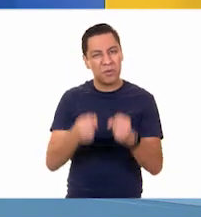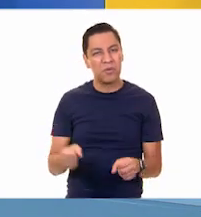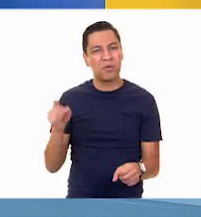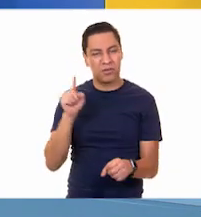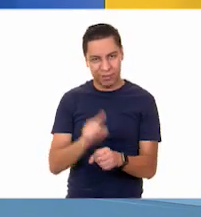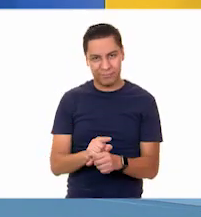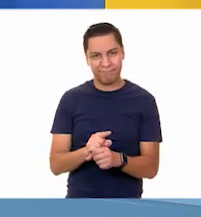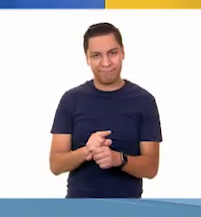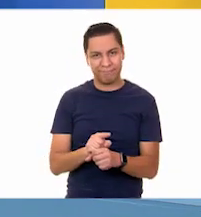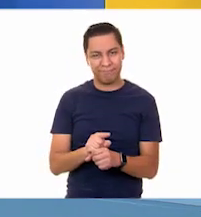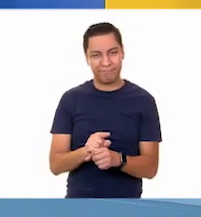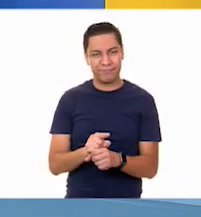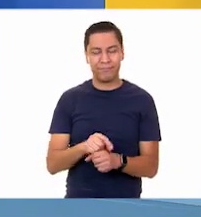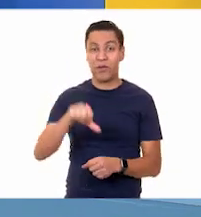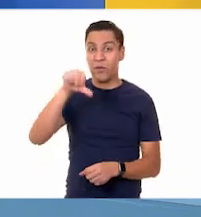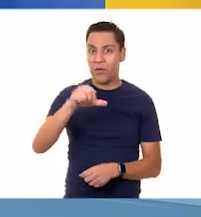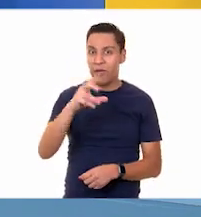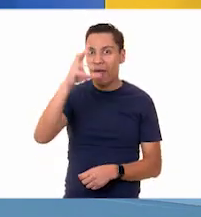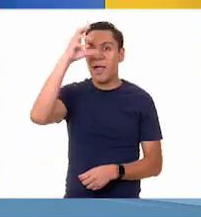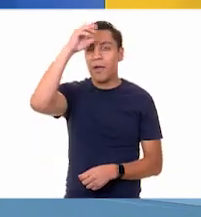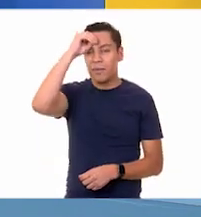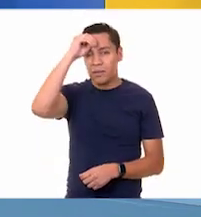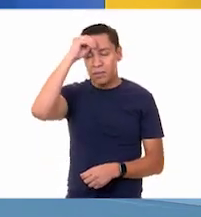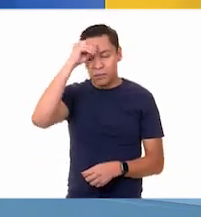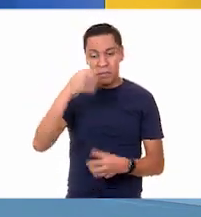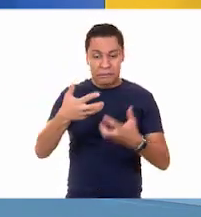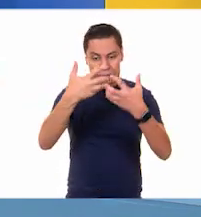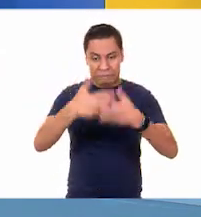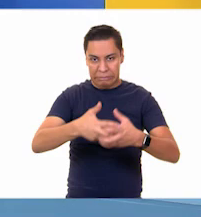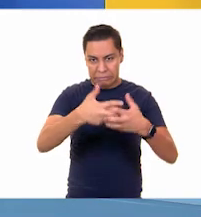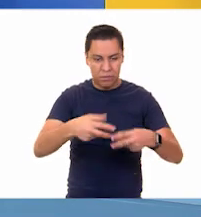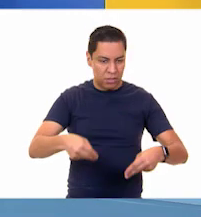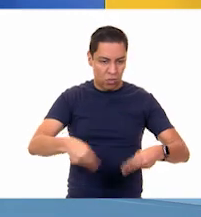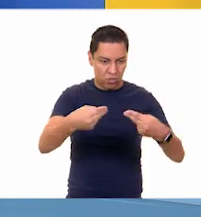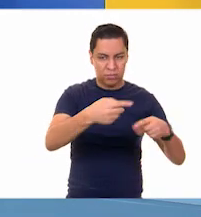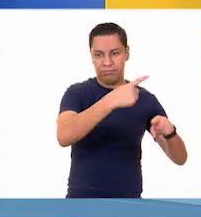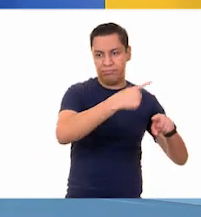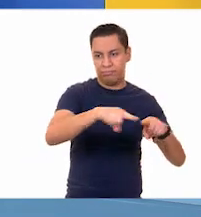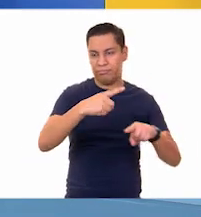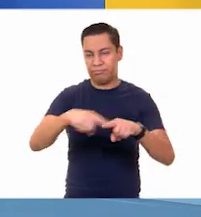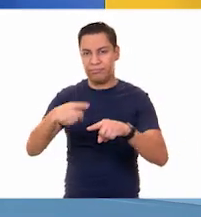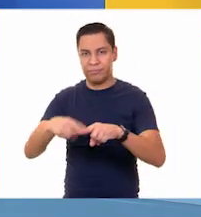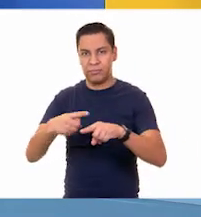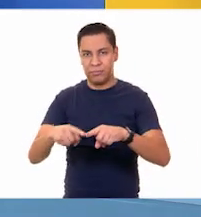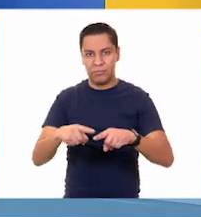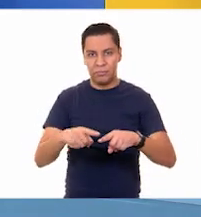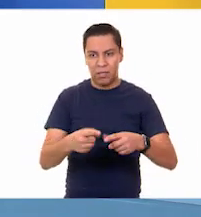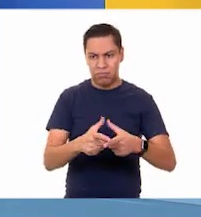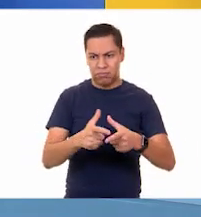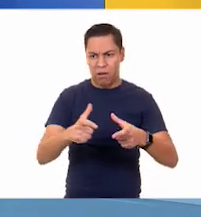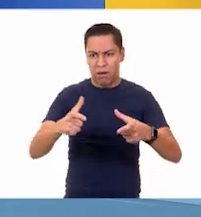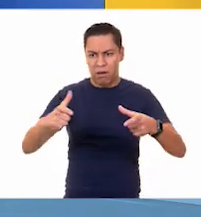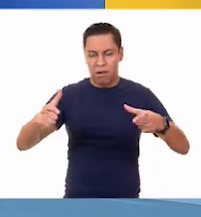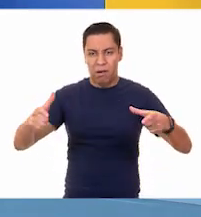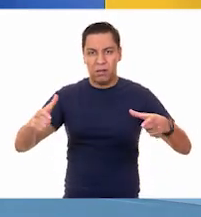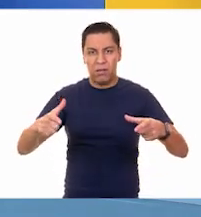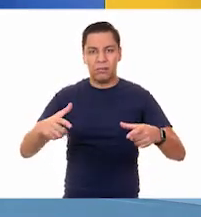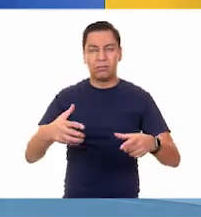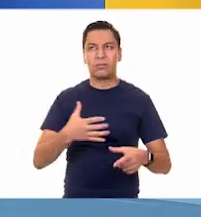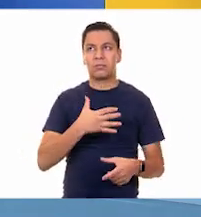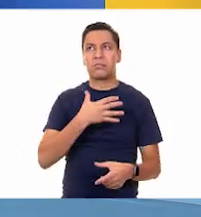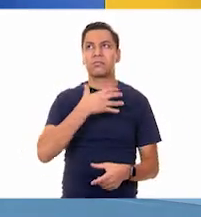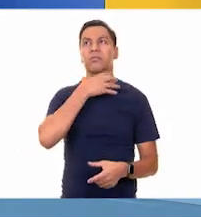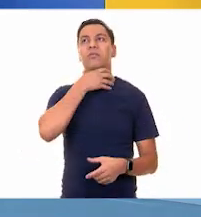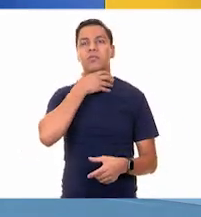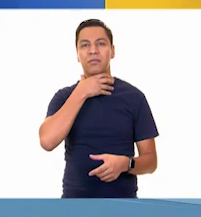El día de hoy aprendimos que el ascenso de la sociedad industrial ha transformado y alterado el medio ambiente, porque el proceso de